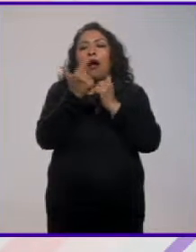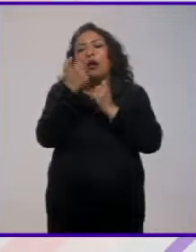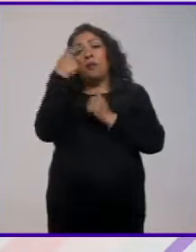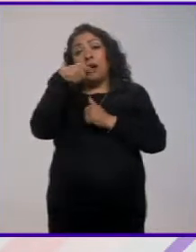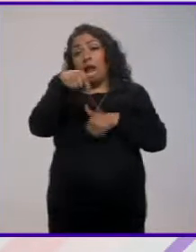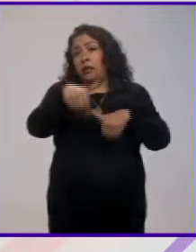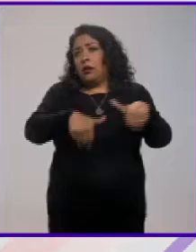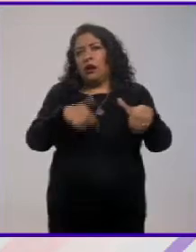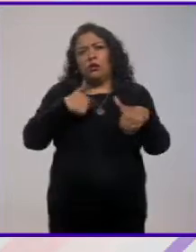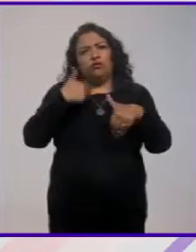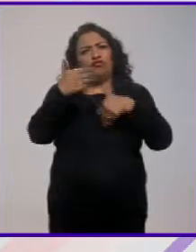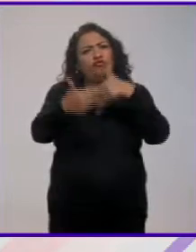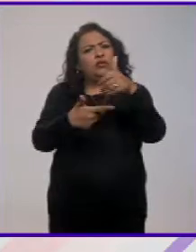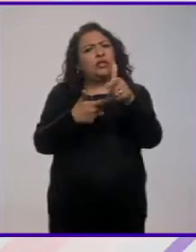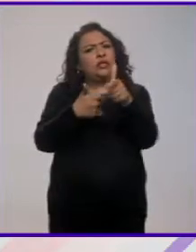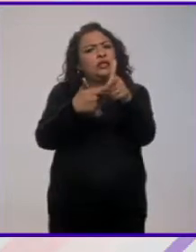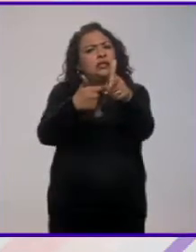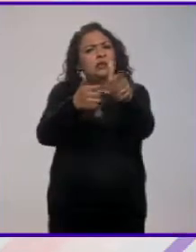teatro continúe